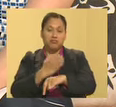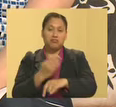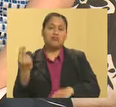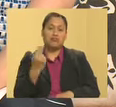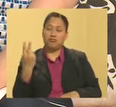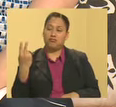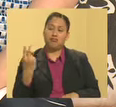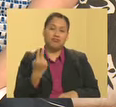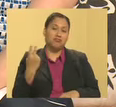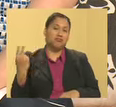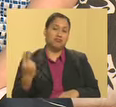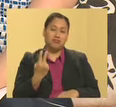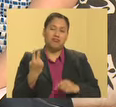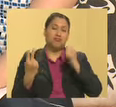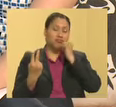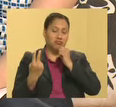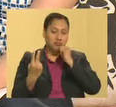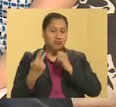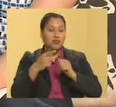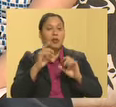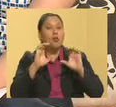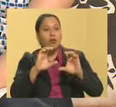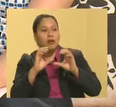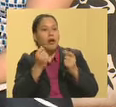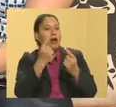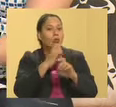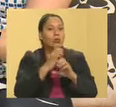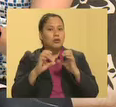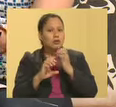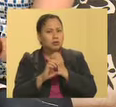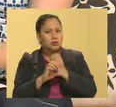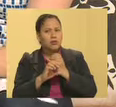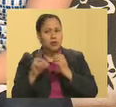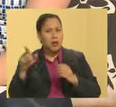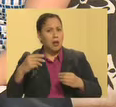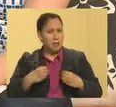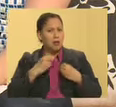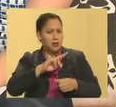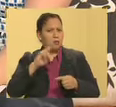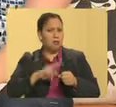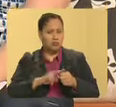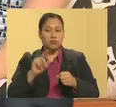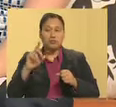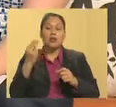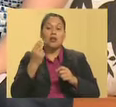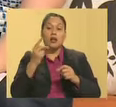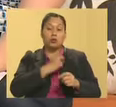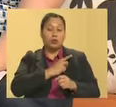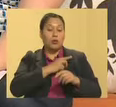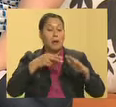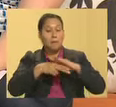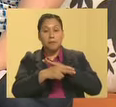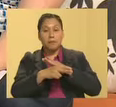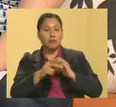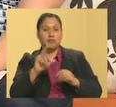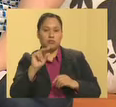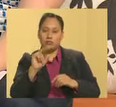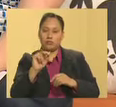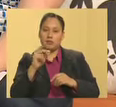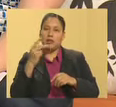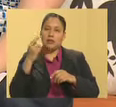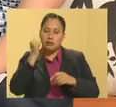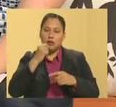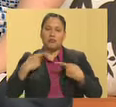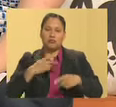acompañada, que tenga cuidado con ciertas cosas, pero puede llevar una vida normal. Sí, únicamente en los casos muy raros en los